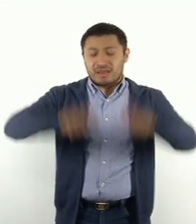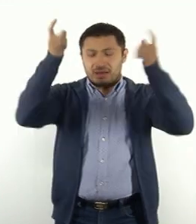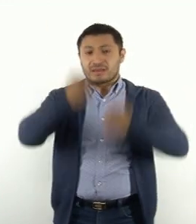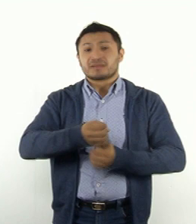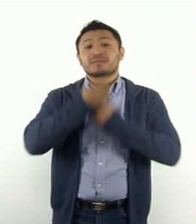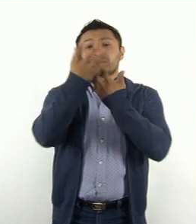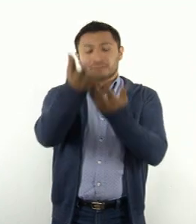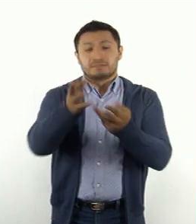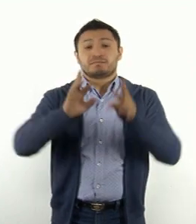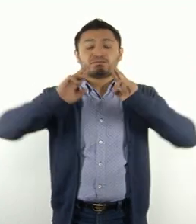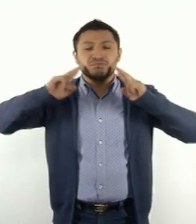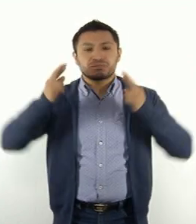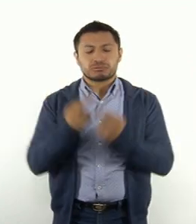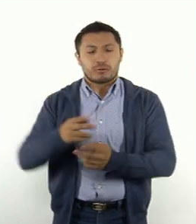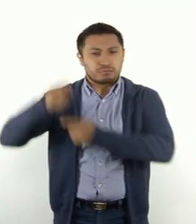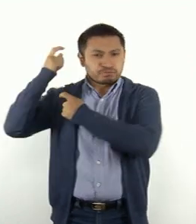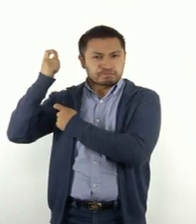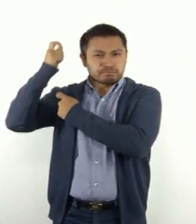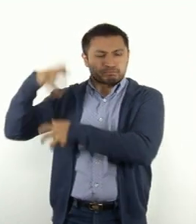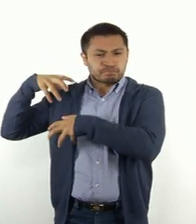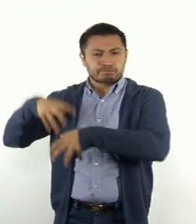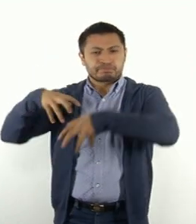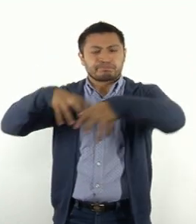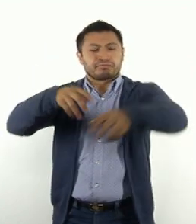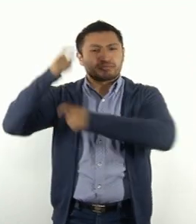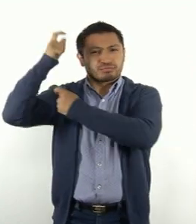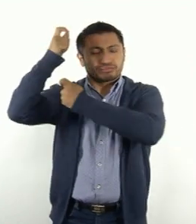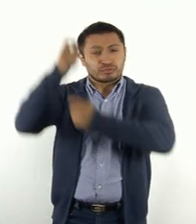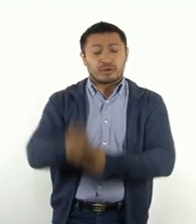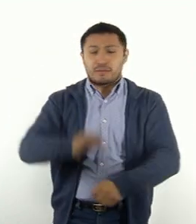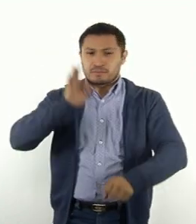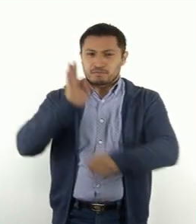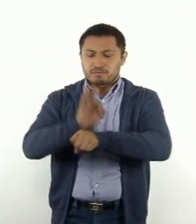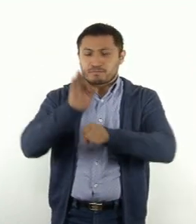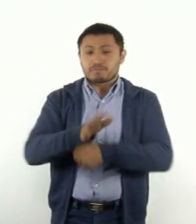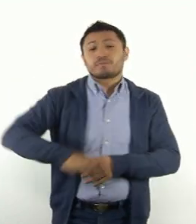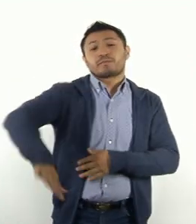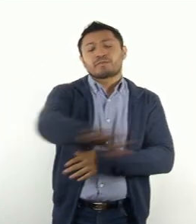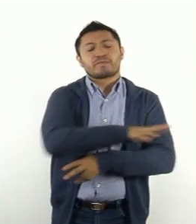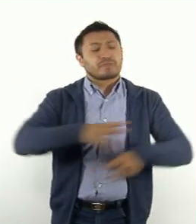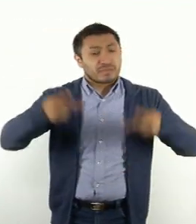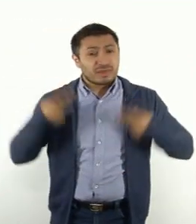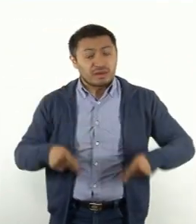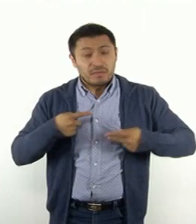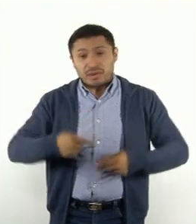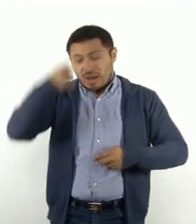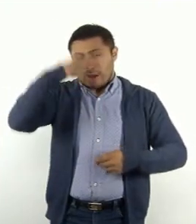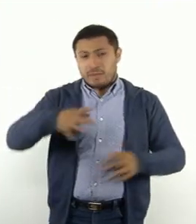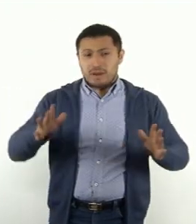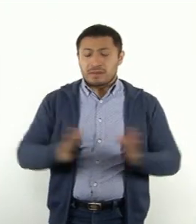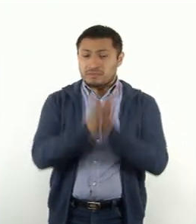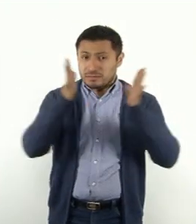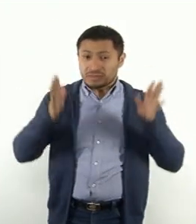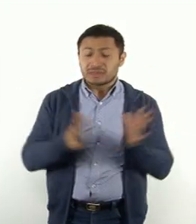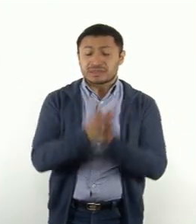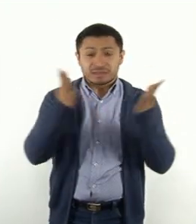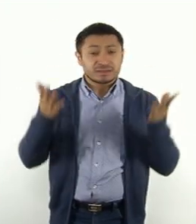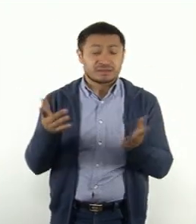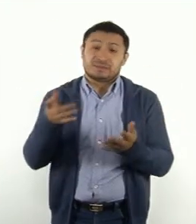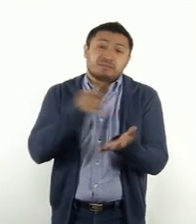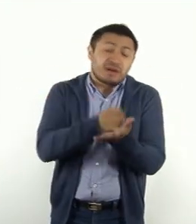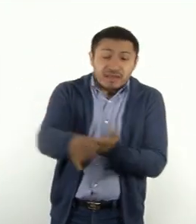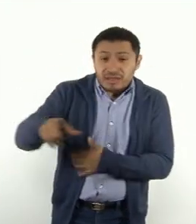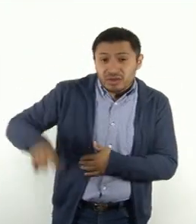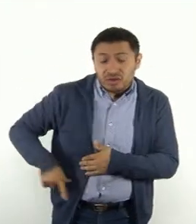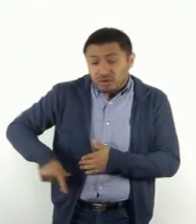de protesta fortalecen a la sociedad al procurar la participación social. ¿Ustedes se expresan